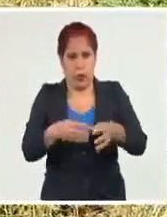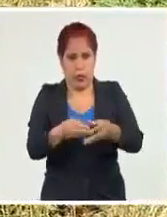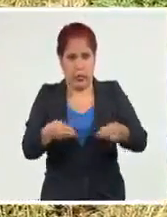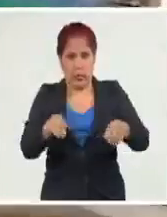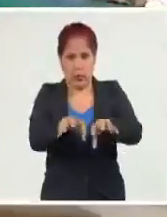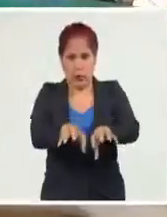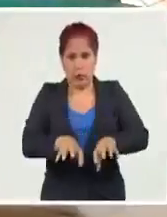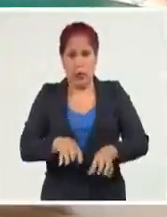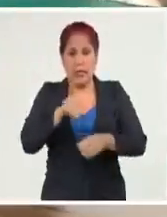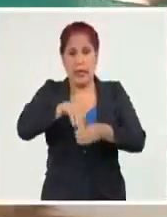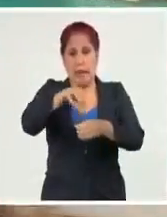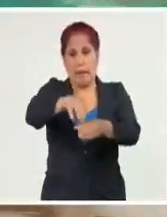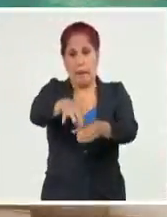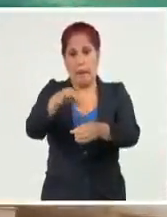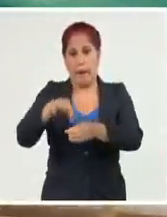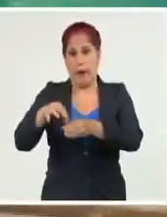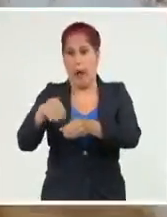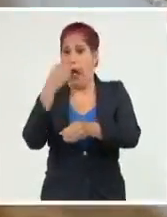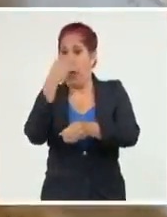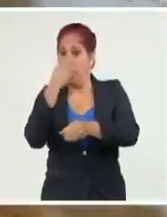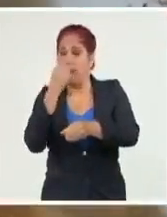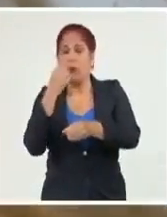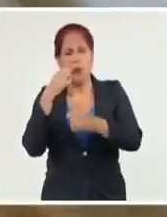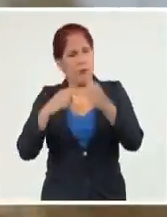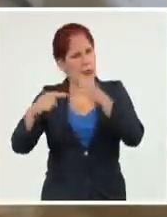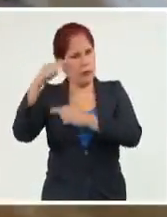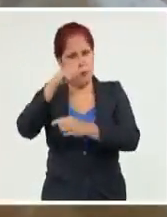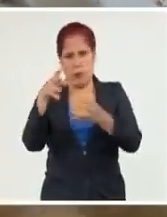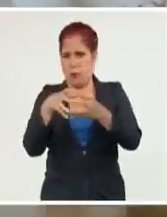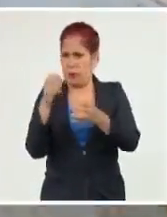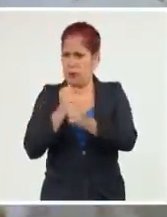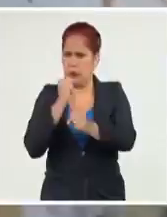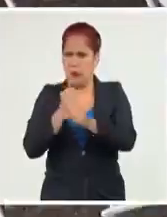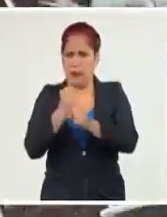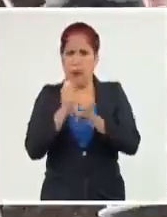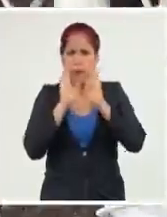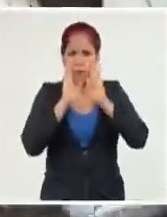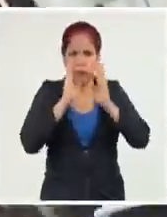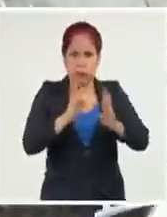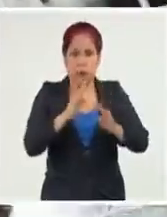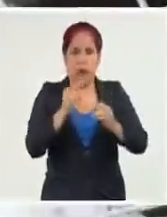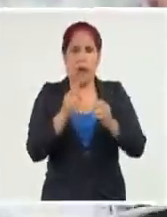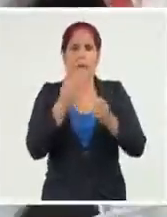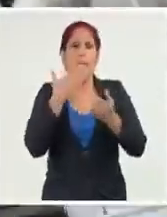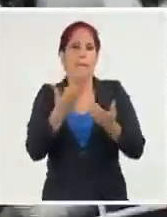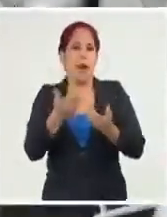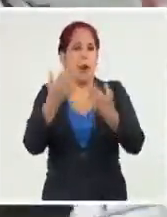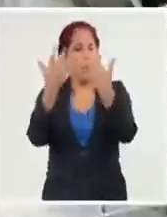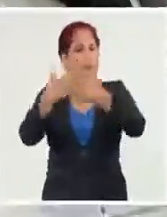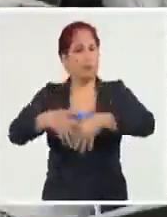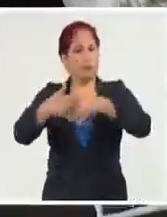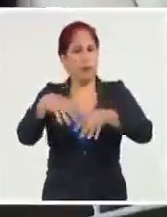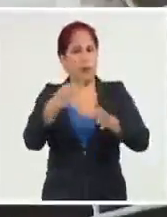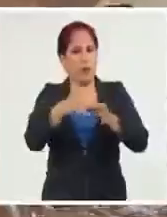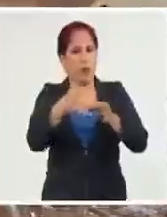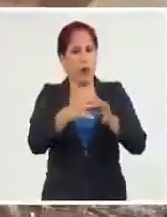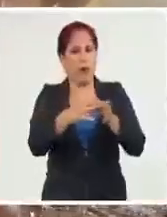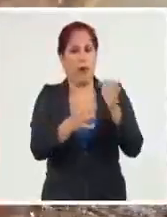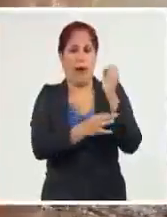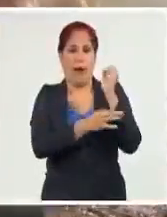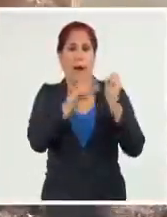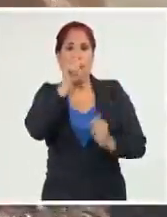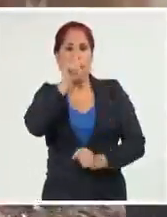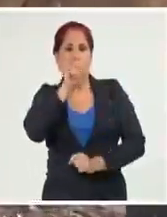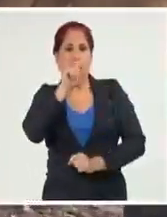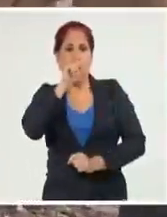de alimentos se incluye entre las acciones del colectivo en función de elevar los niveles de producción de huevos y carne. El